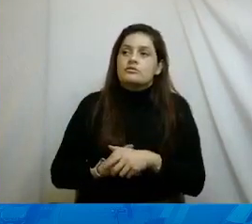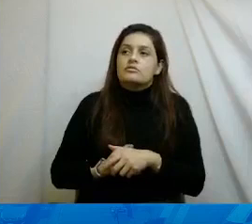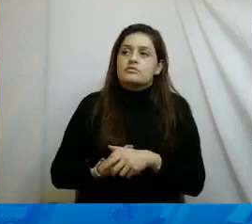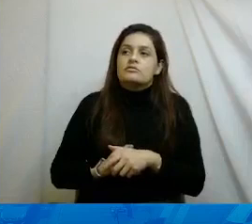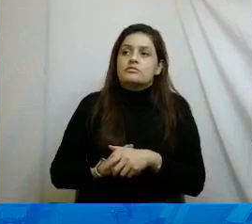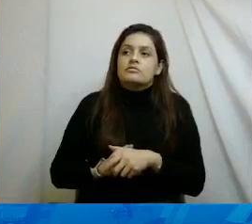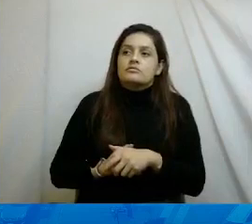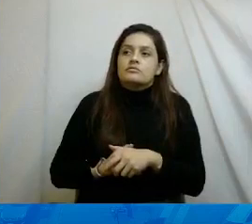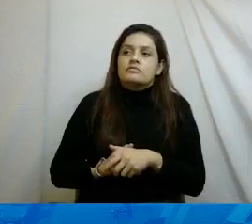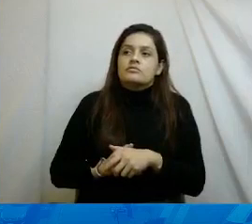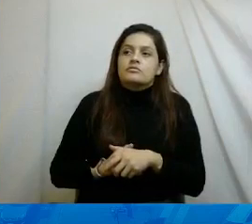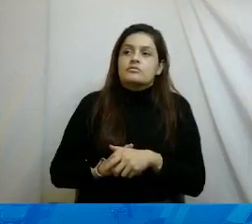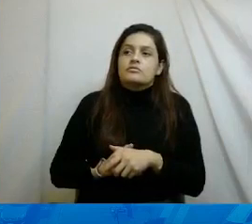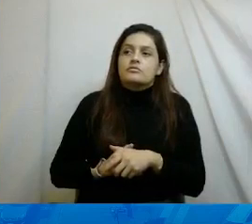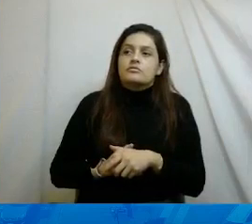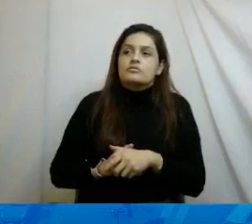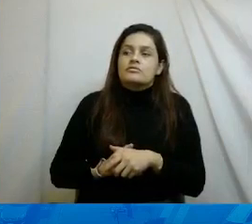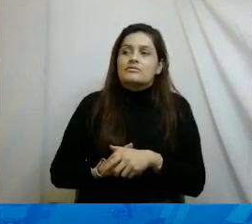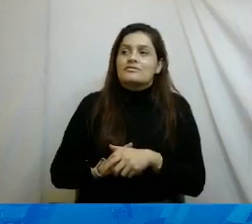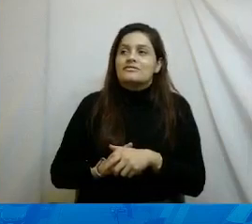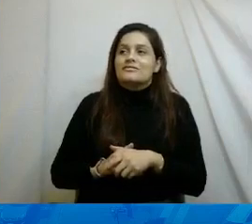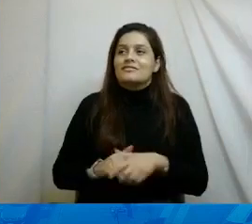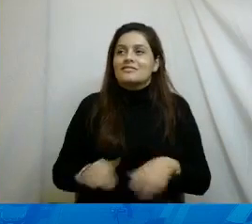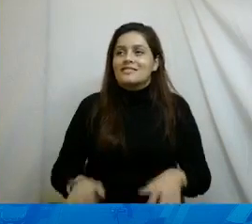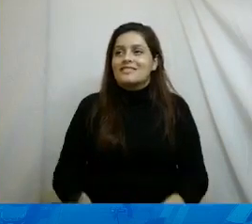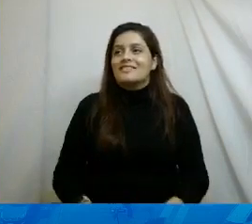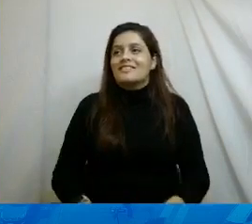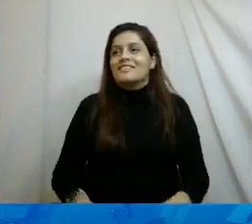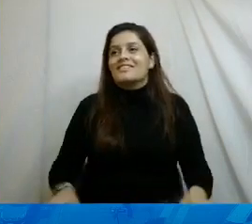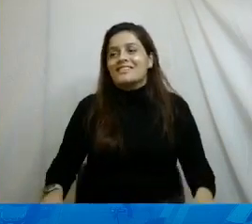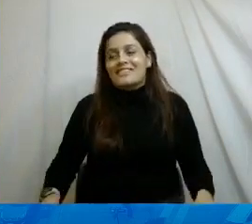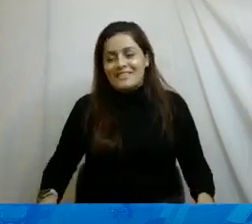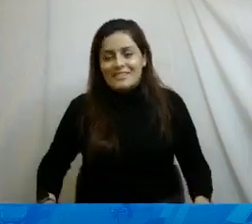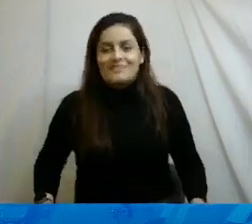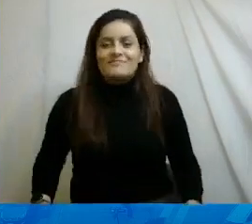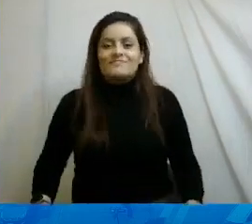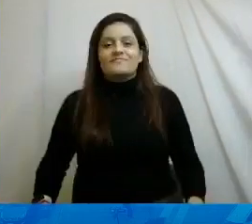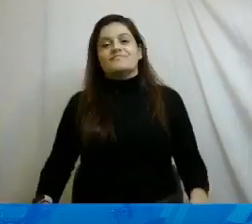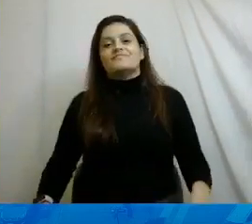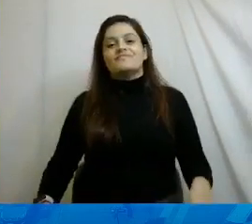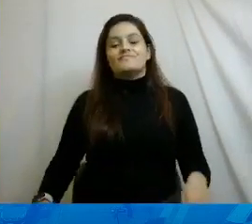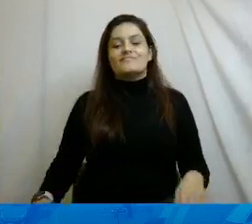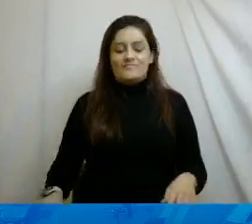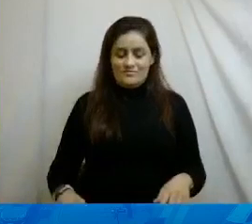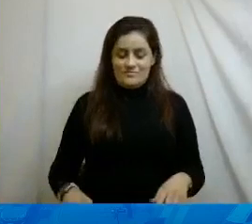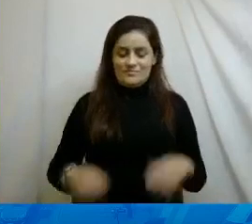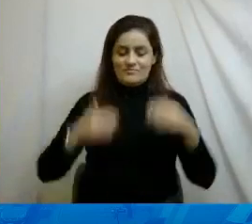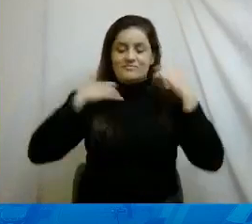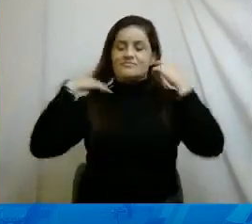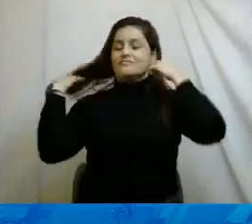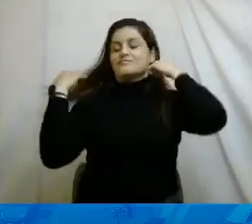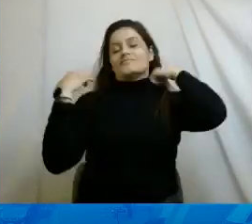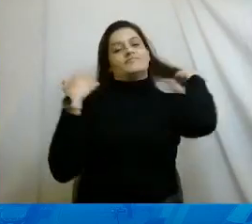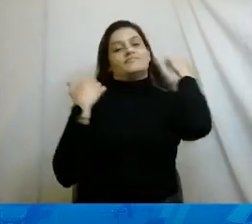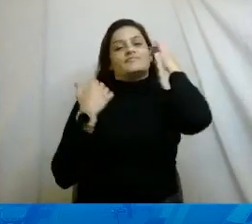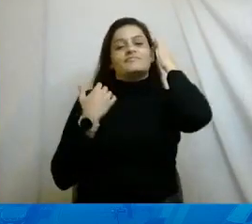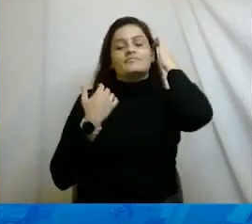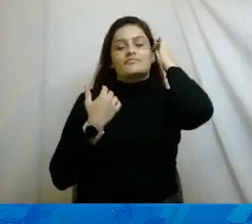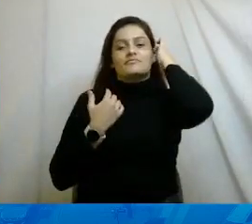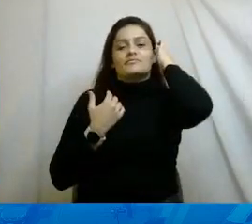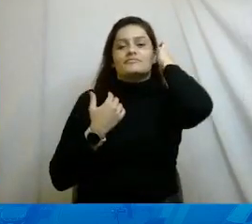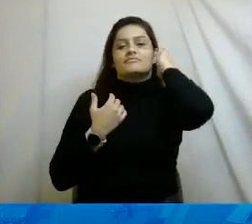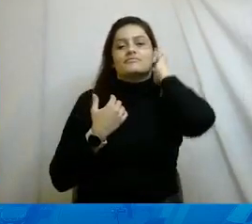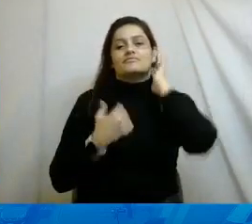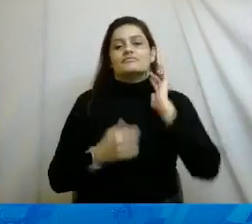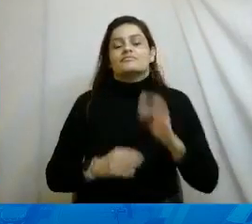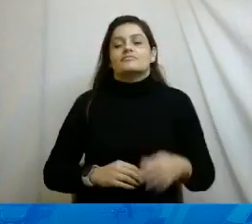sí, no me puedo hacer cargo yo cómo se siente usted, pero lo quiero dejar en claro. En relación